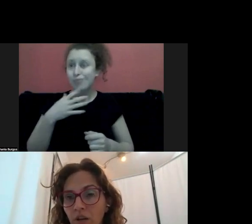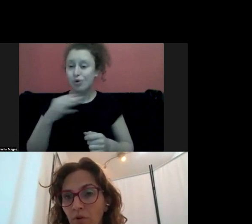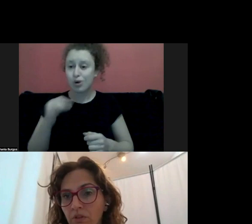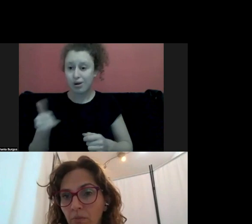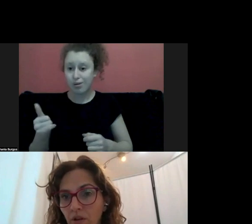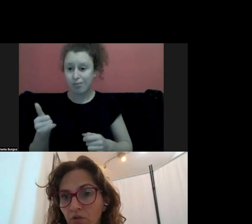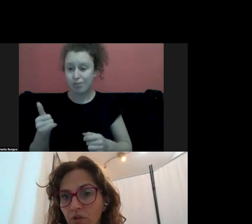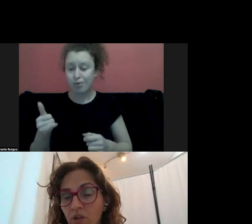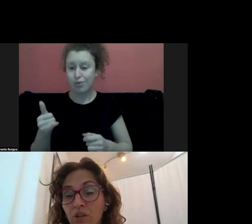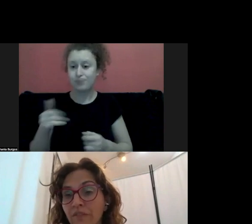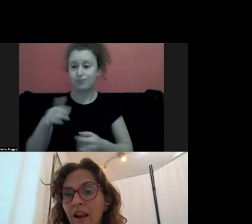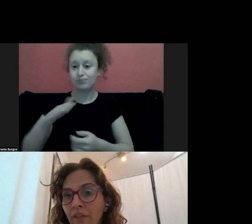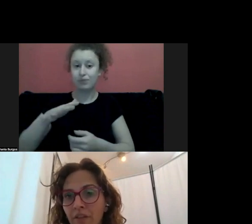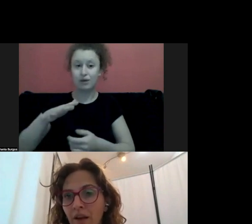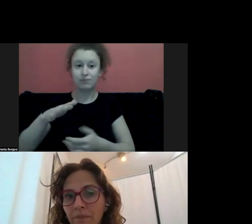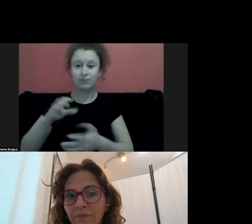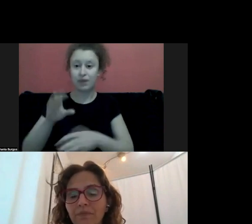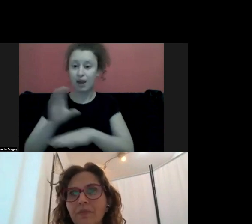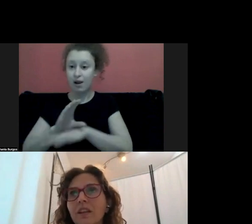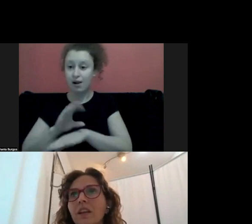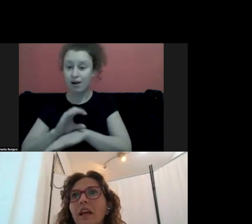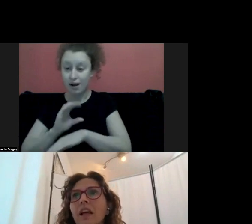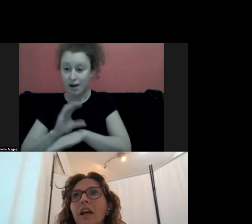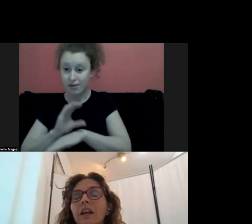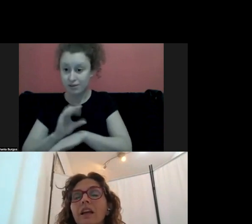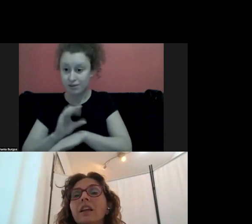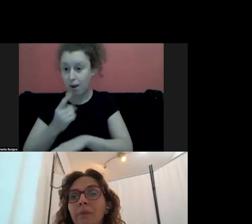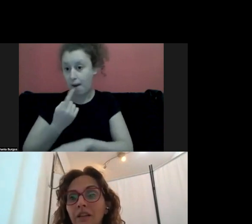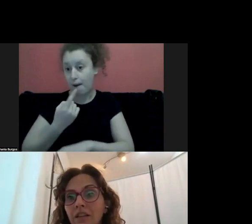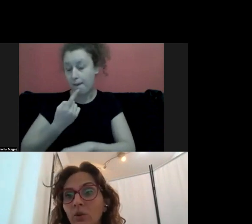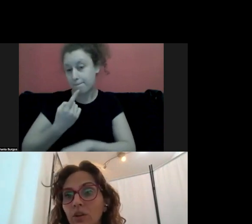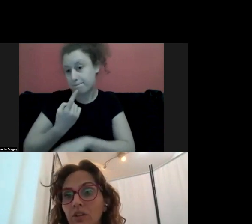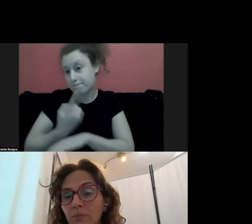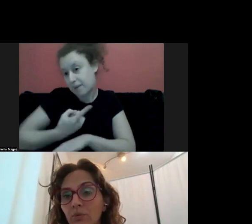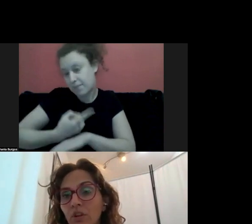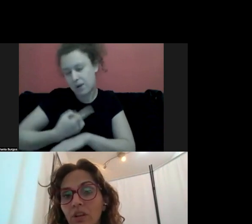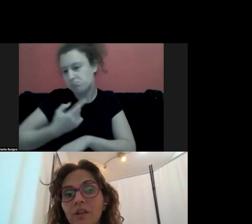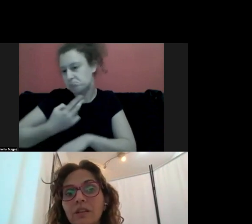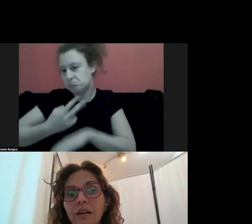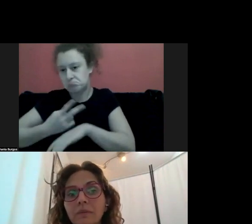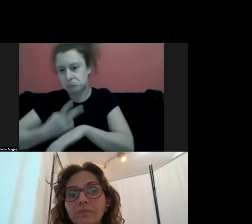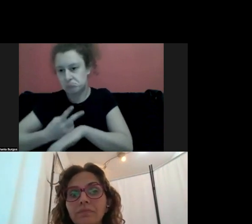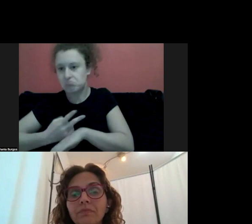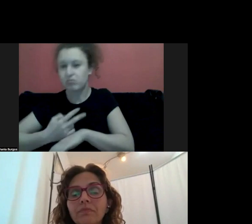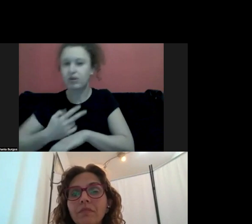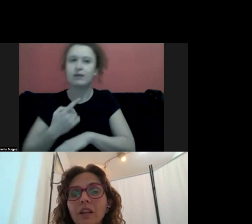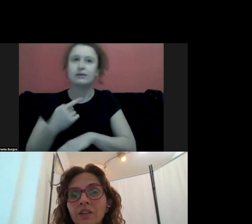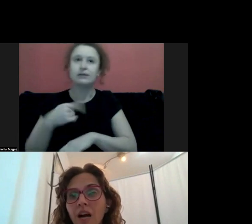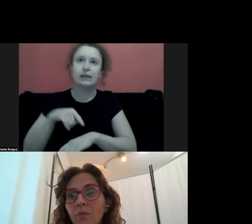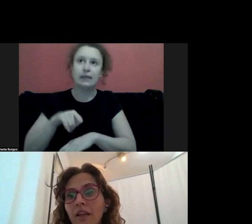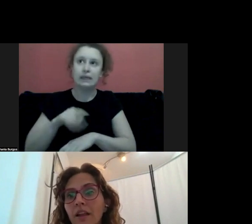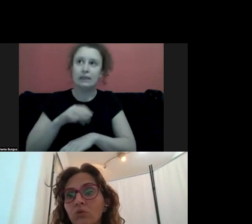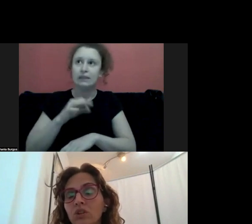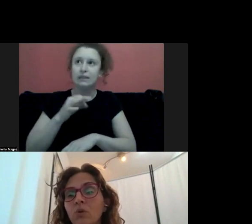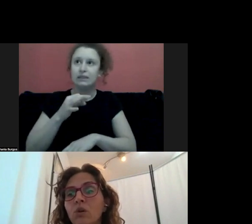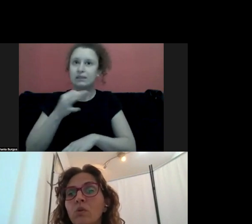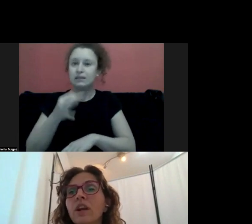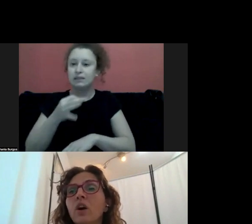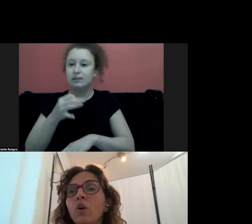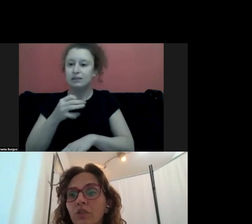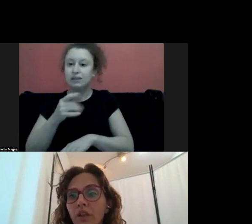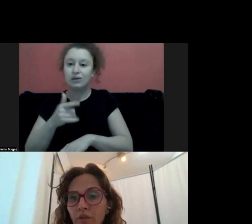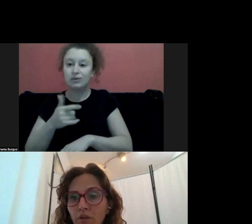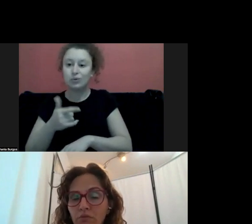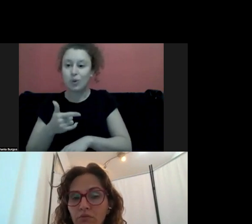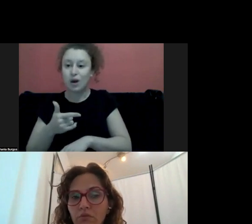ser neurotípicos. Es una falacia. Y partiendo de este punto de vista, se habla del autismo como